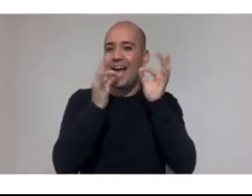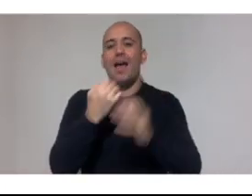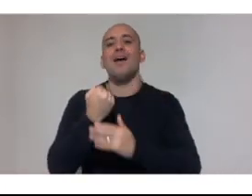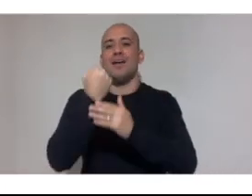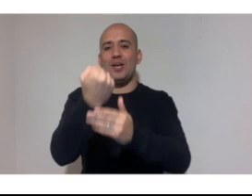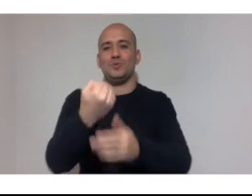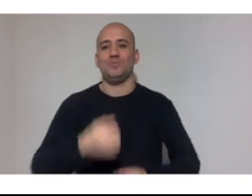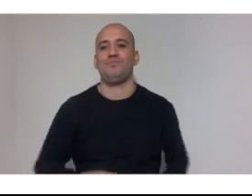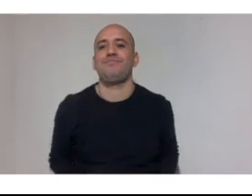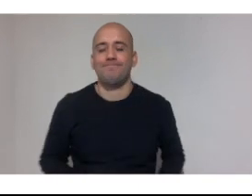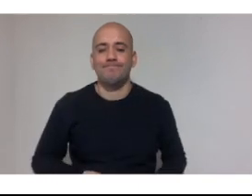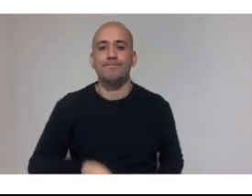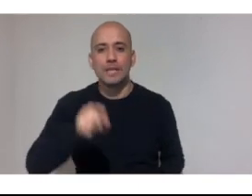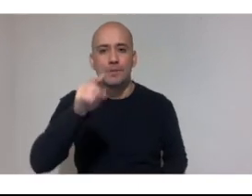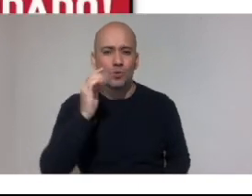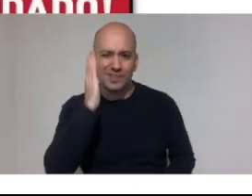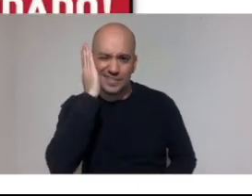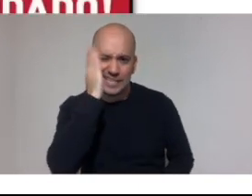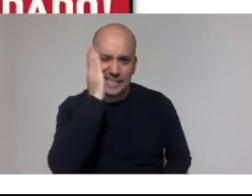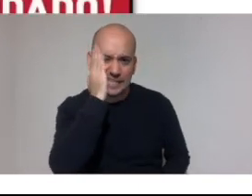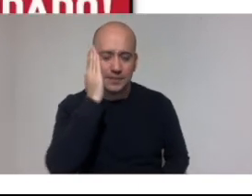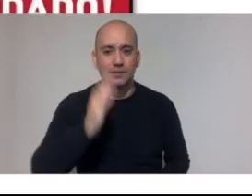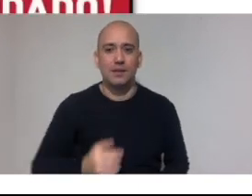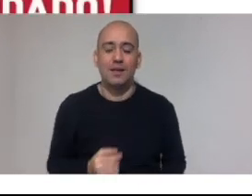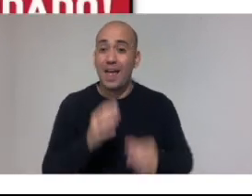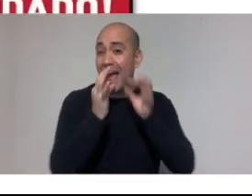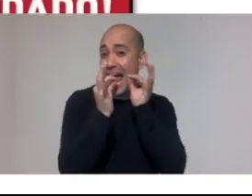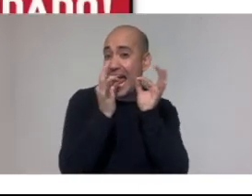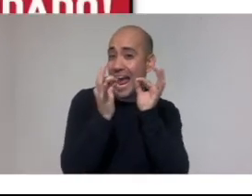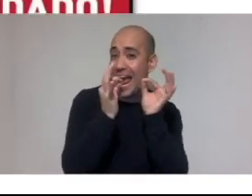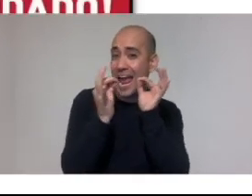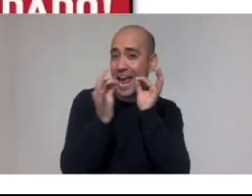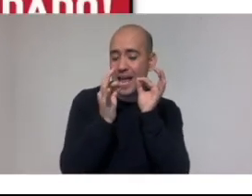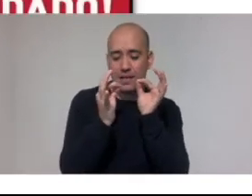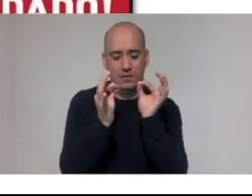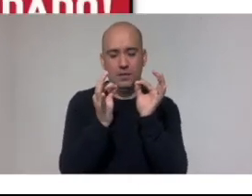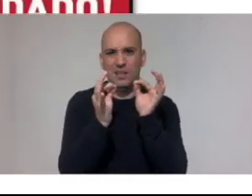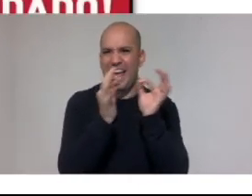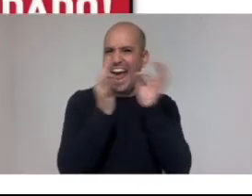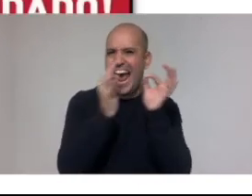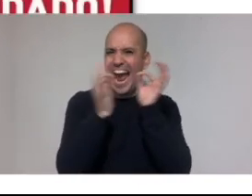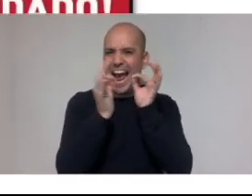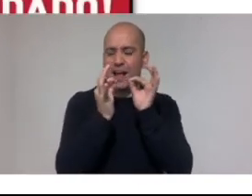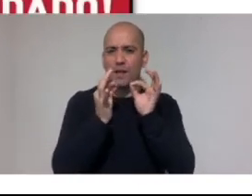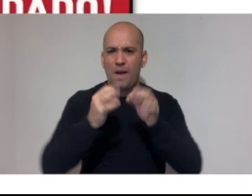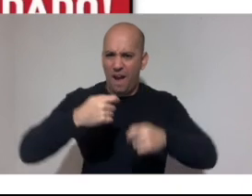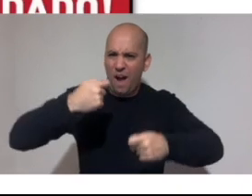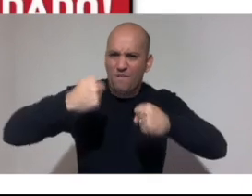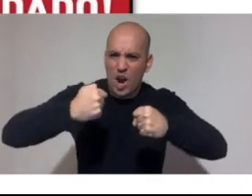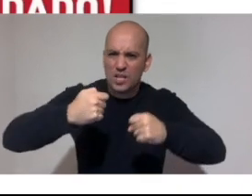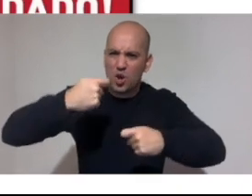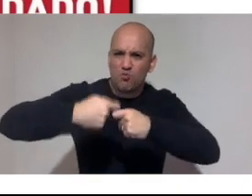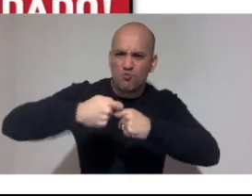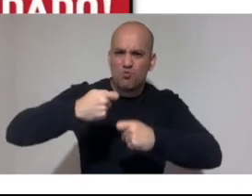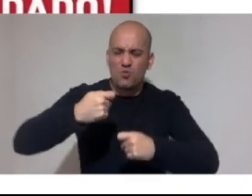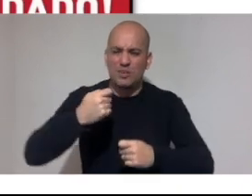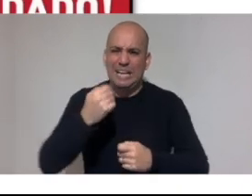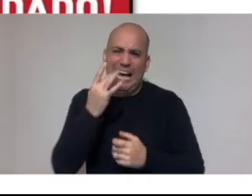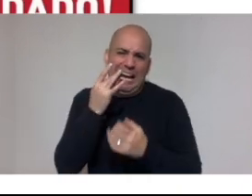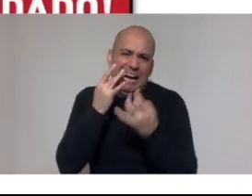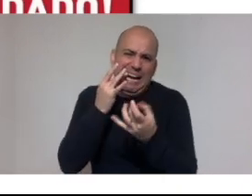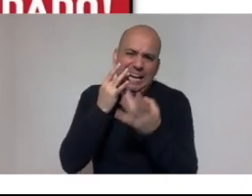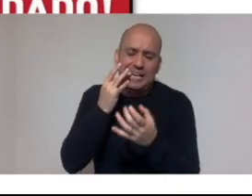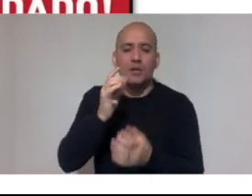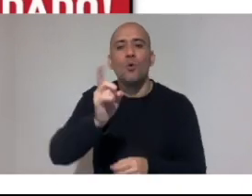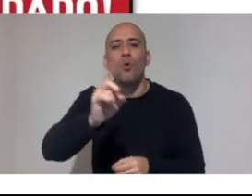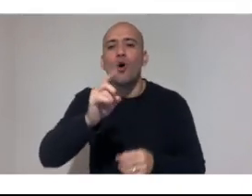También es importante recordar que al usar el hilo se deben hacer movimientos suaves y lentos para no dañar